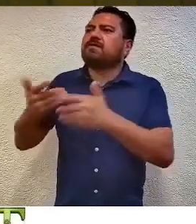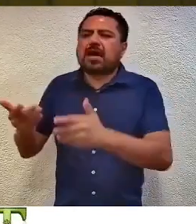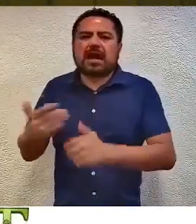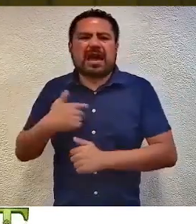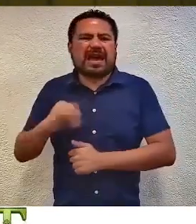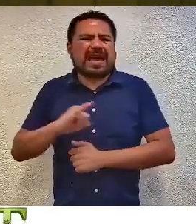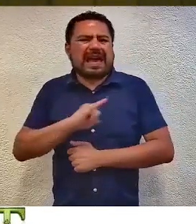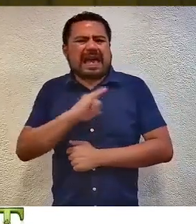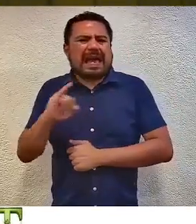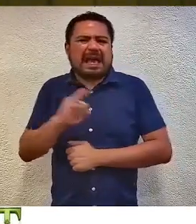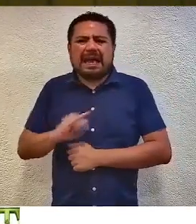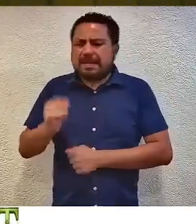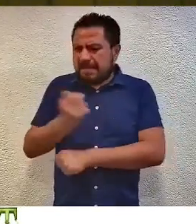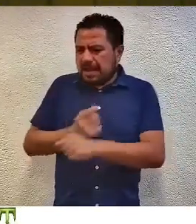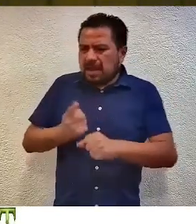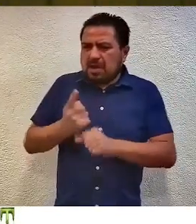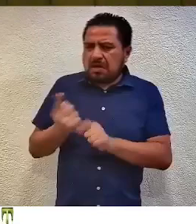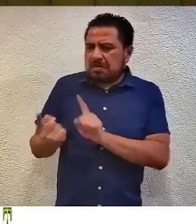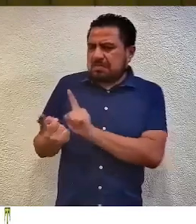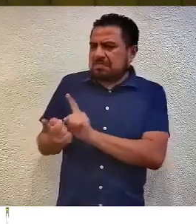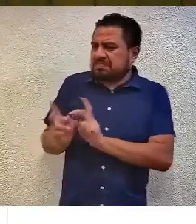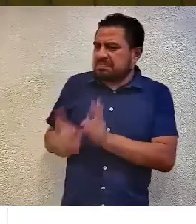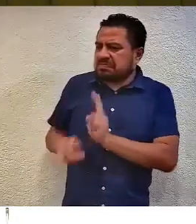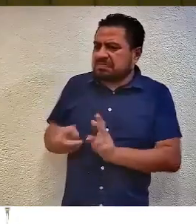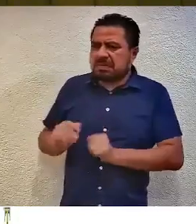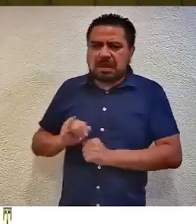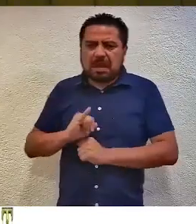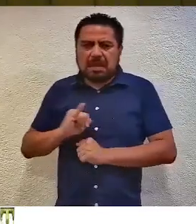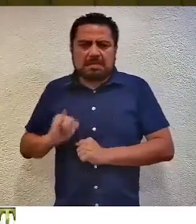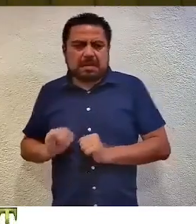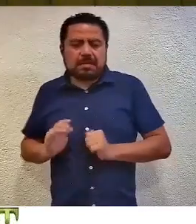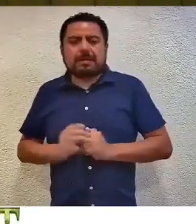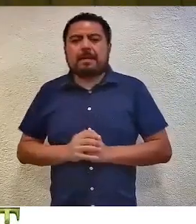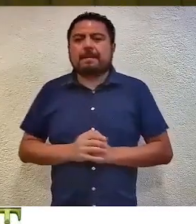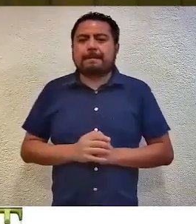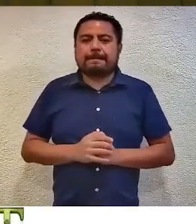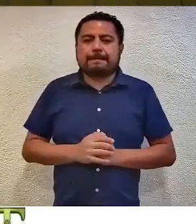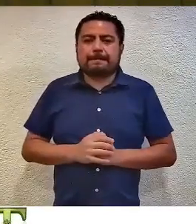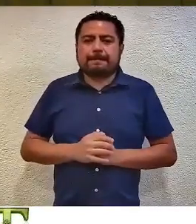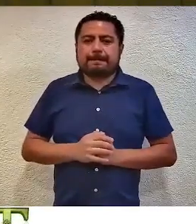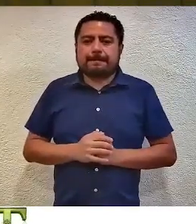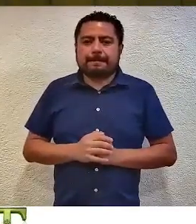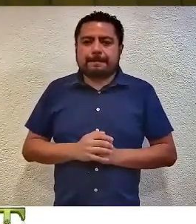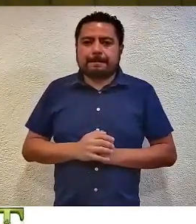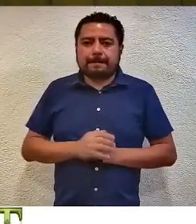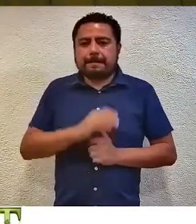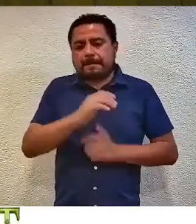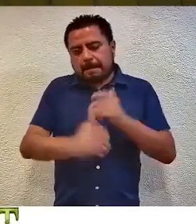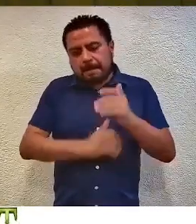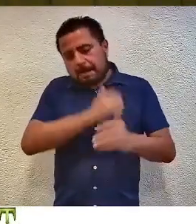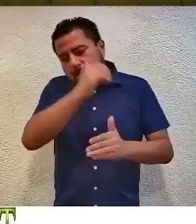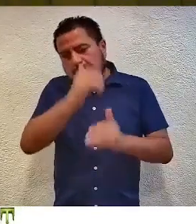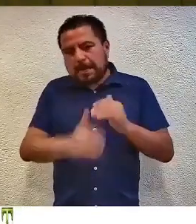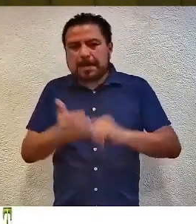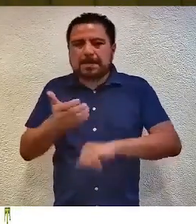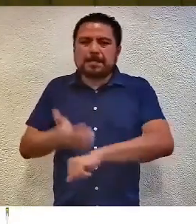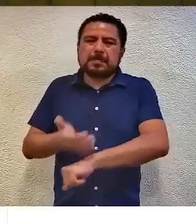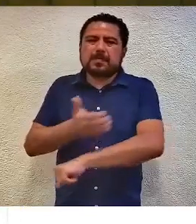la oportunidad de tratarlo. Bien, termina el periodo de la